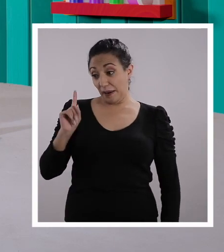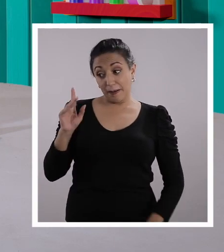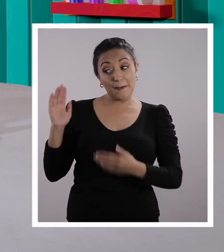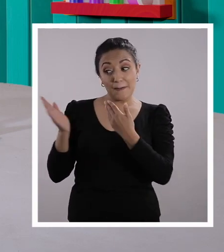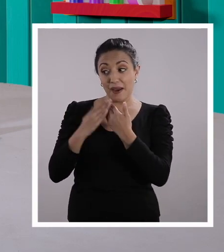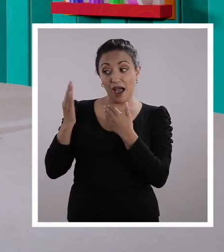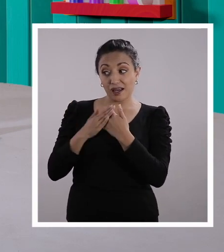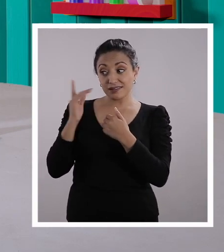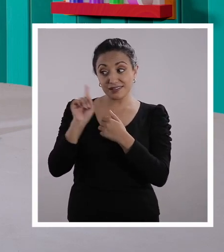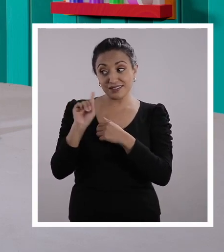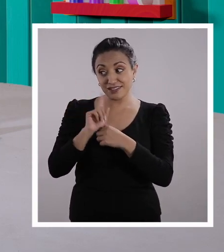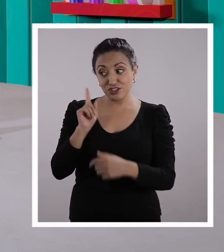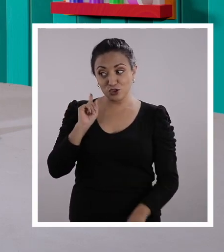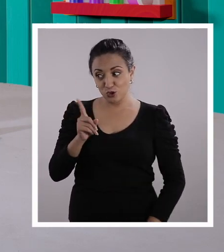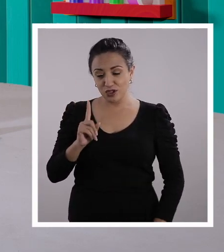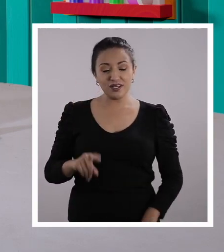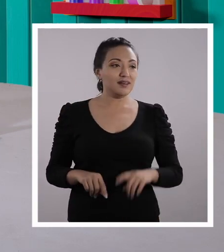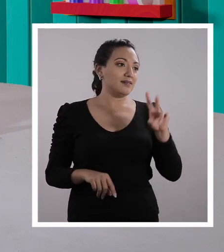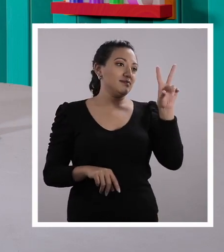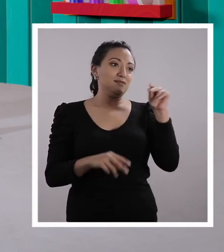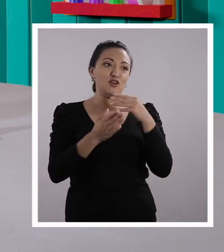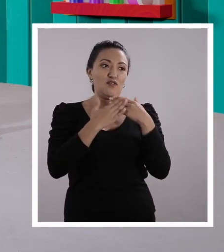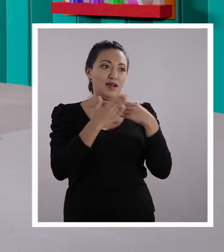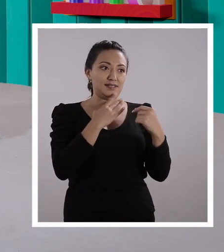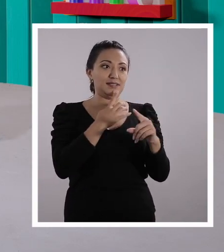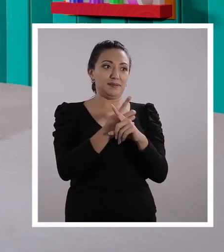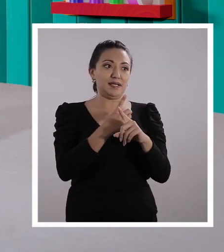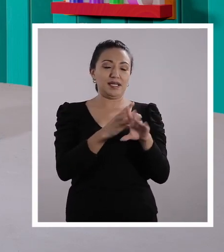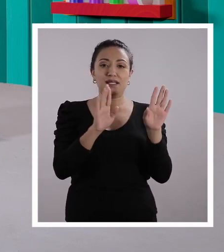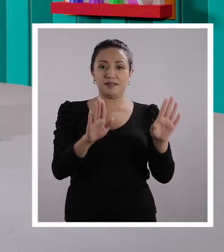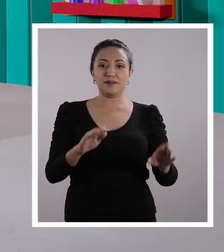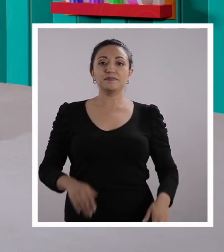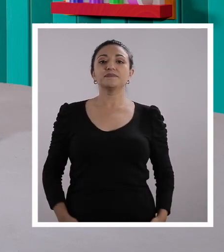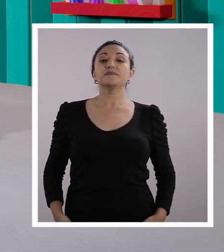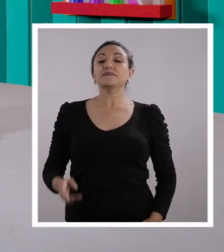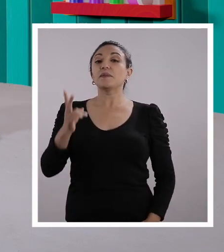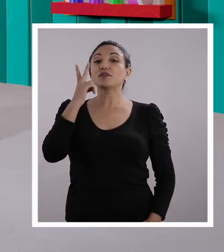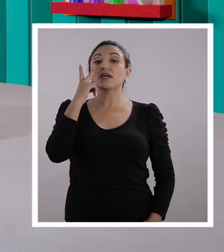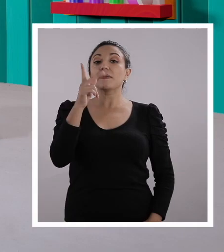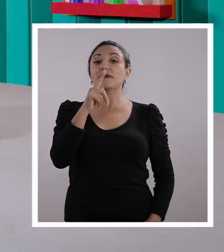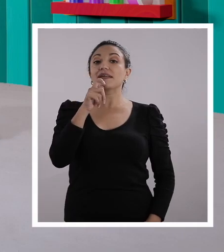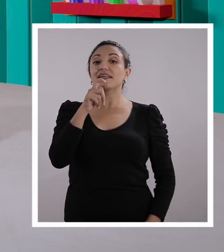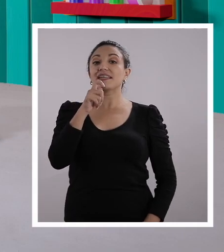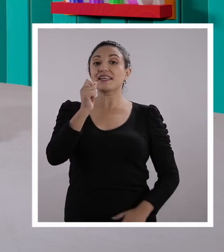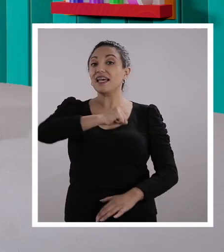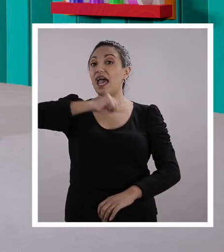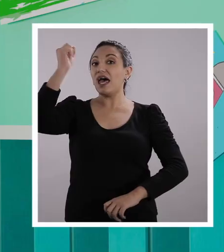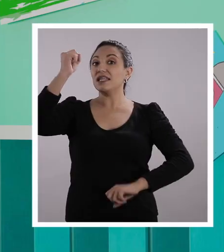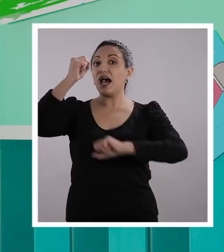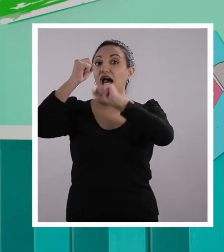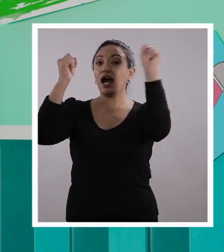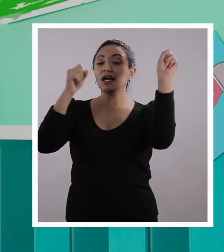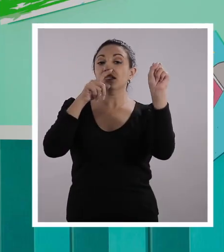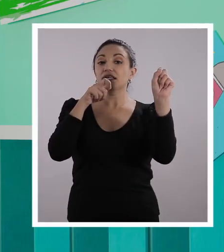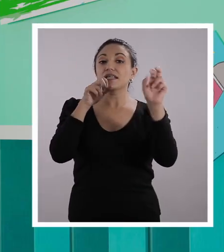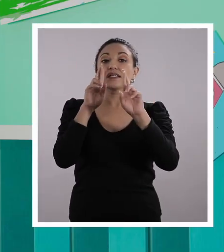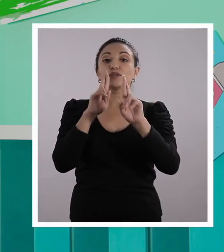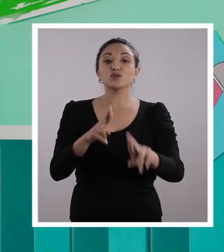que no era tan fácil como lo creía nuestra campaña ahora sí vamos a conocer los